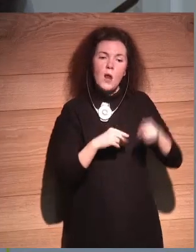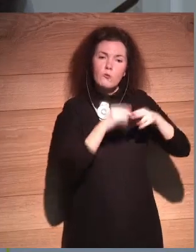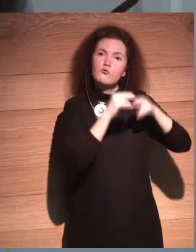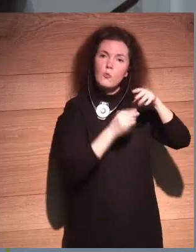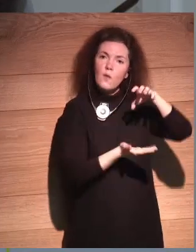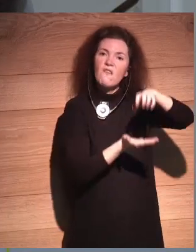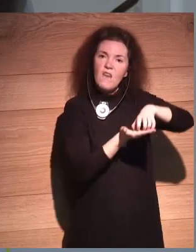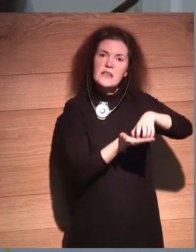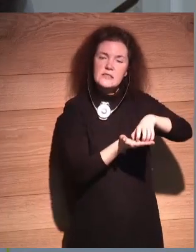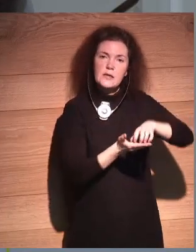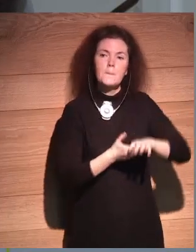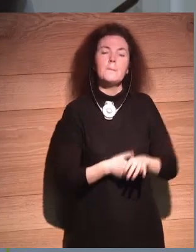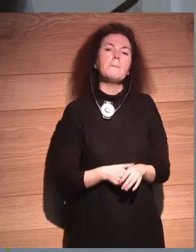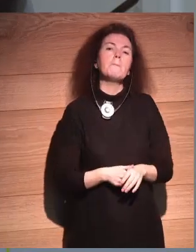geográfico.